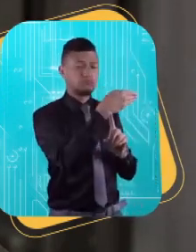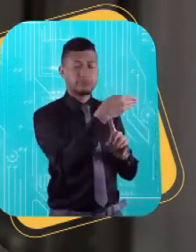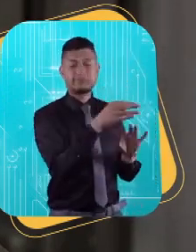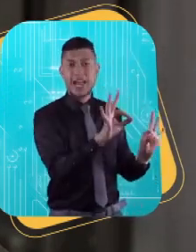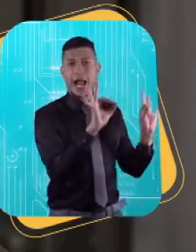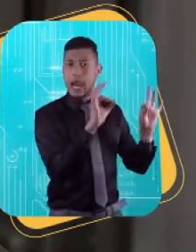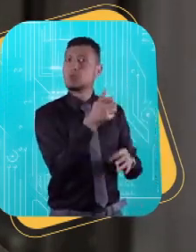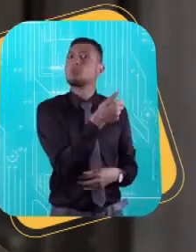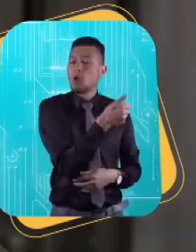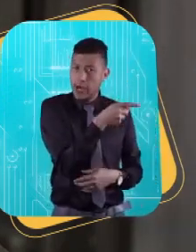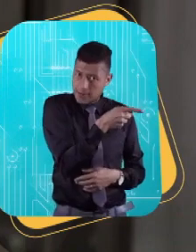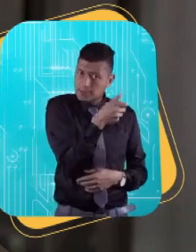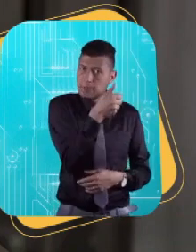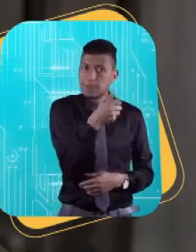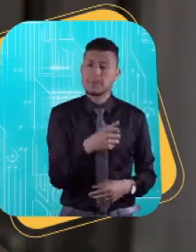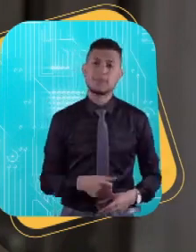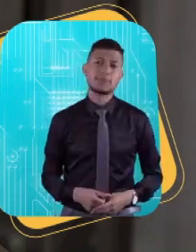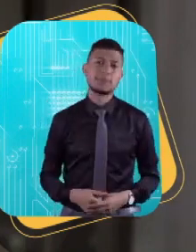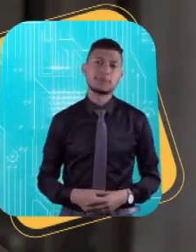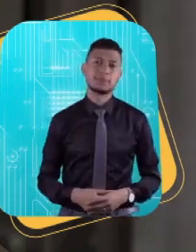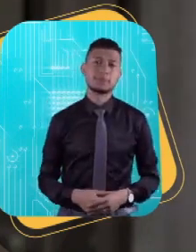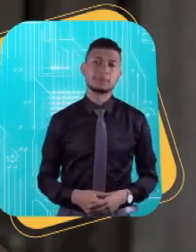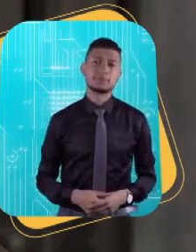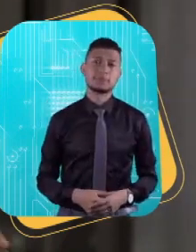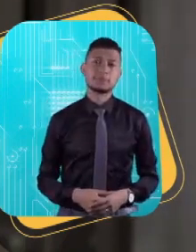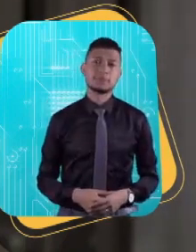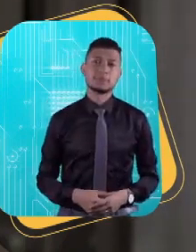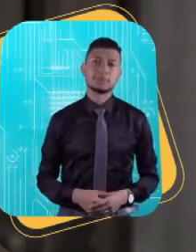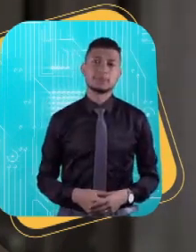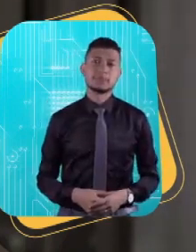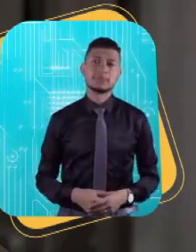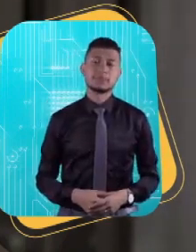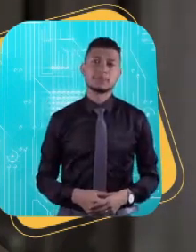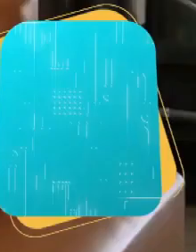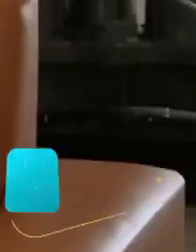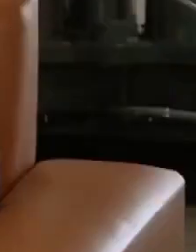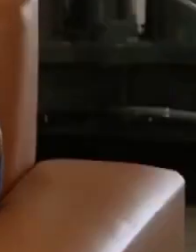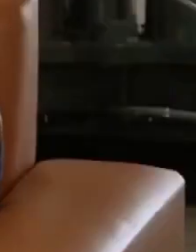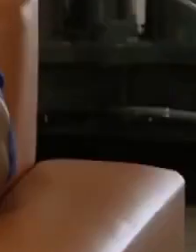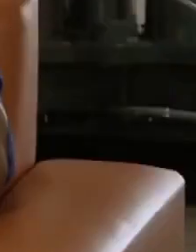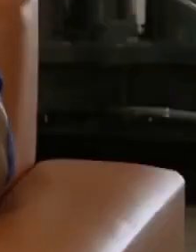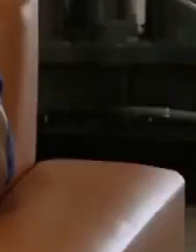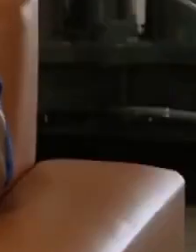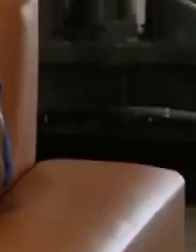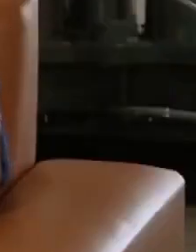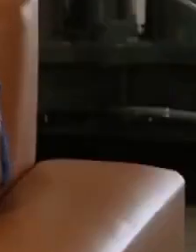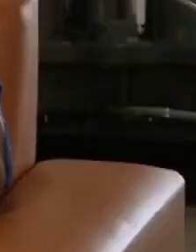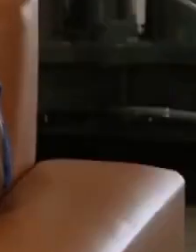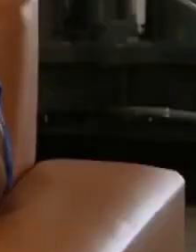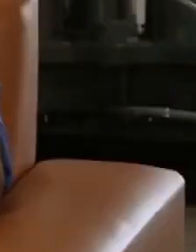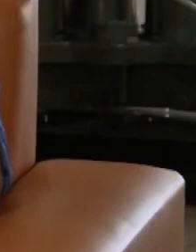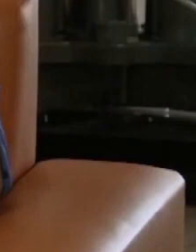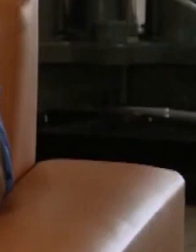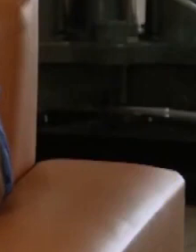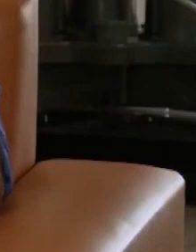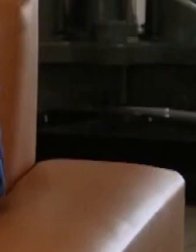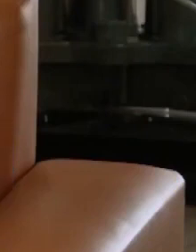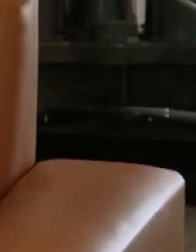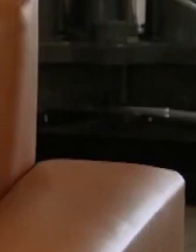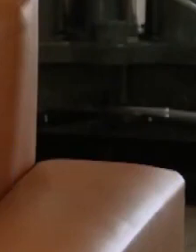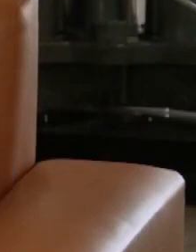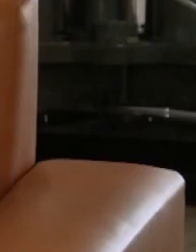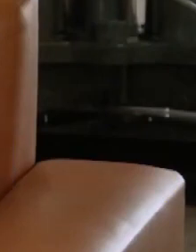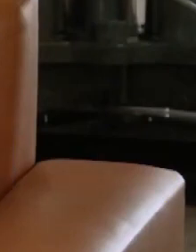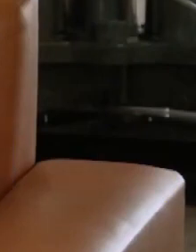nosotros. Pero claro, la calidad de los celulares es buenísima, muy buena. Ahora me gustaría saber cuál es el